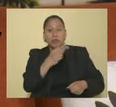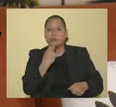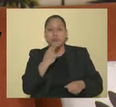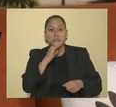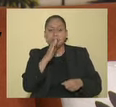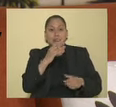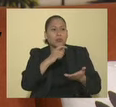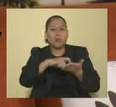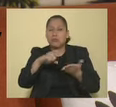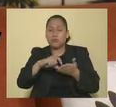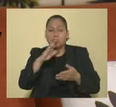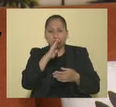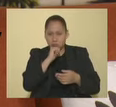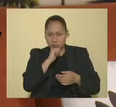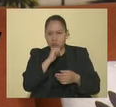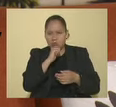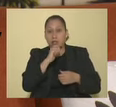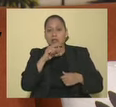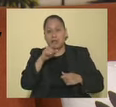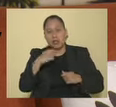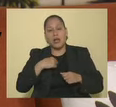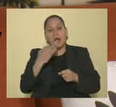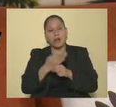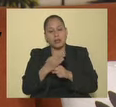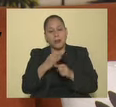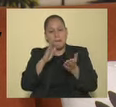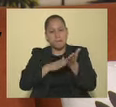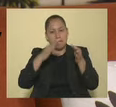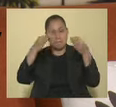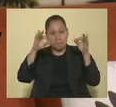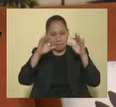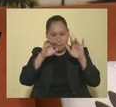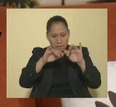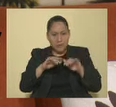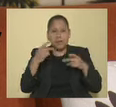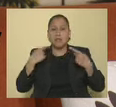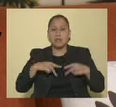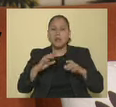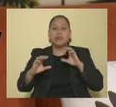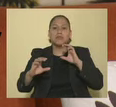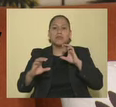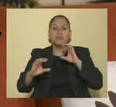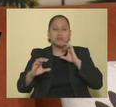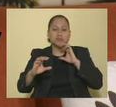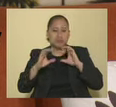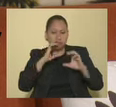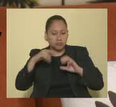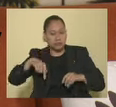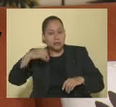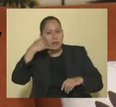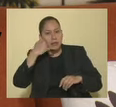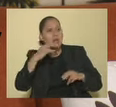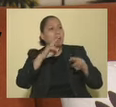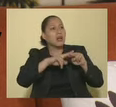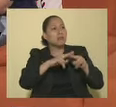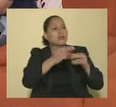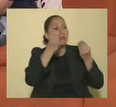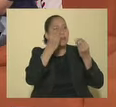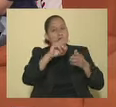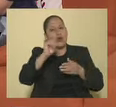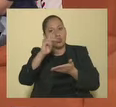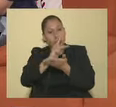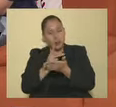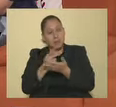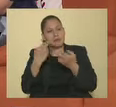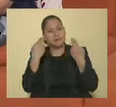adquirir. Entonces, te voy a dejar una solicitud para que la gente se comunique y podamos entregarlas en algún otro programa.